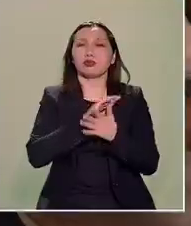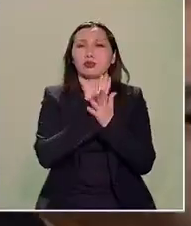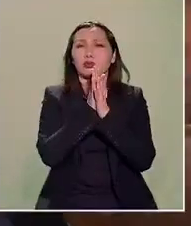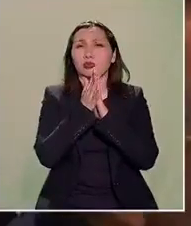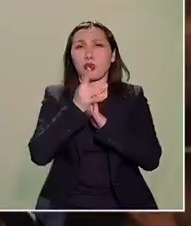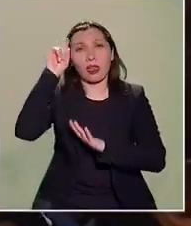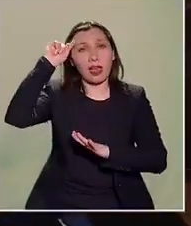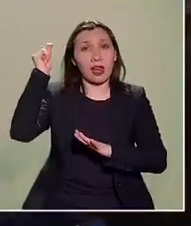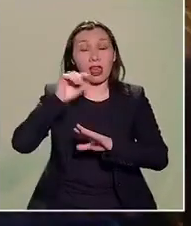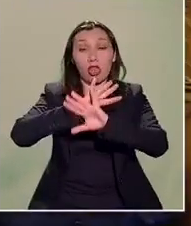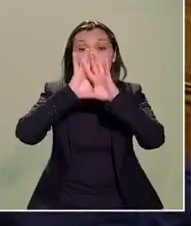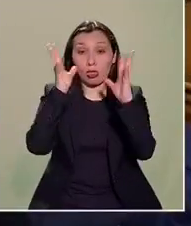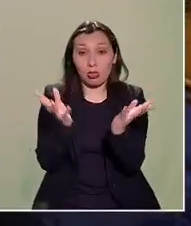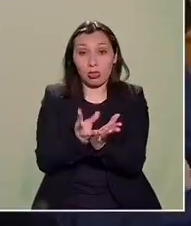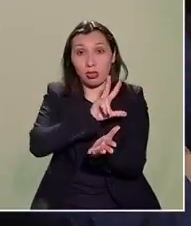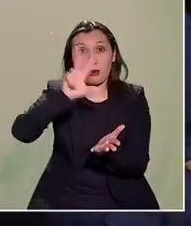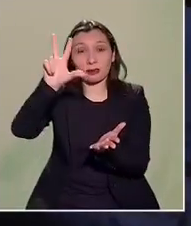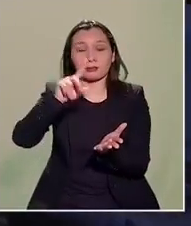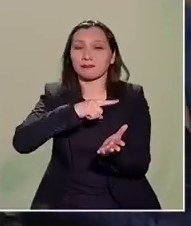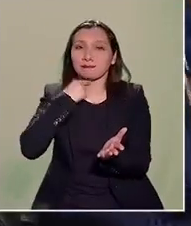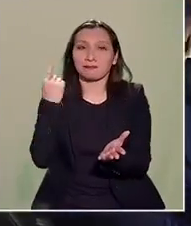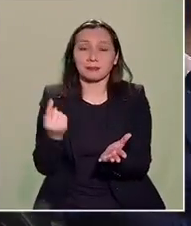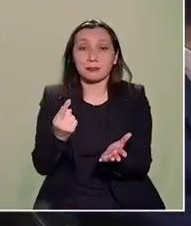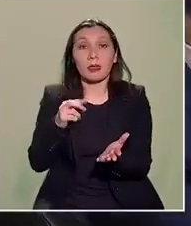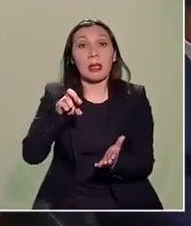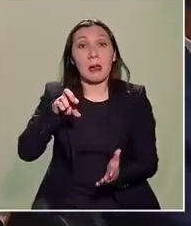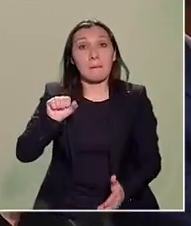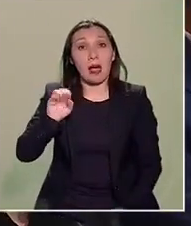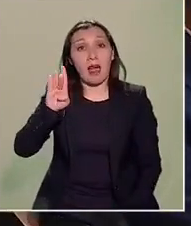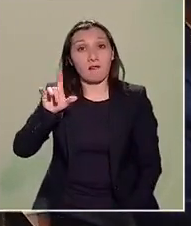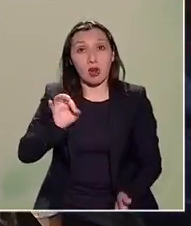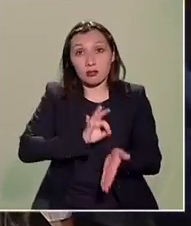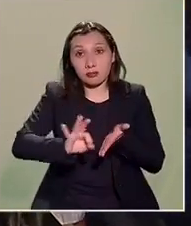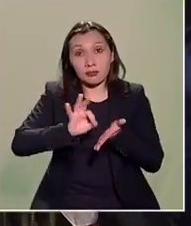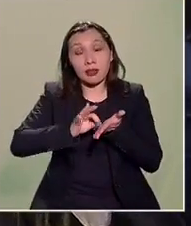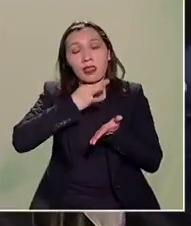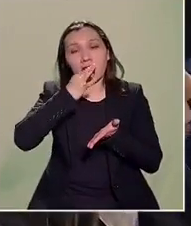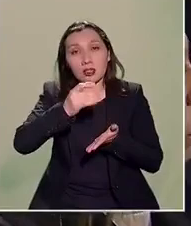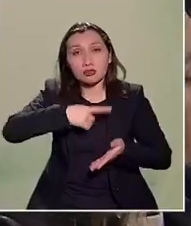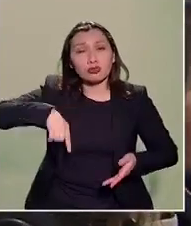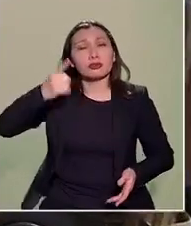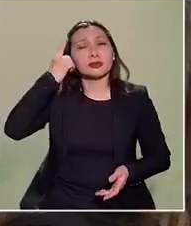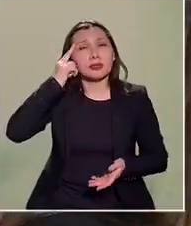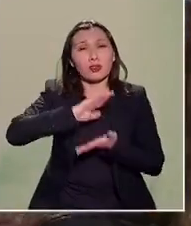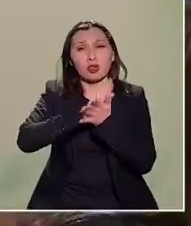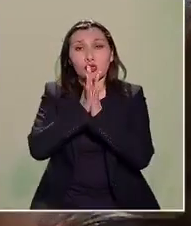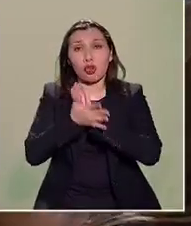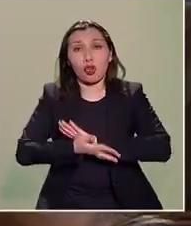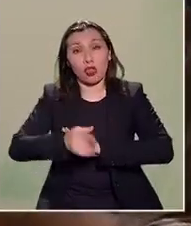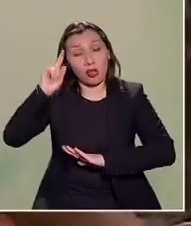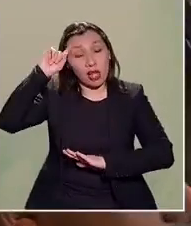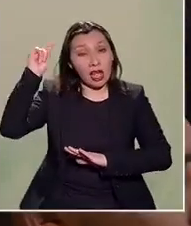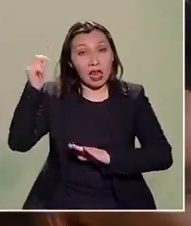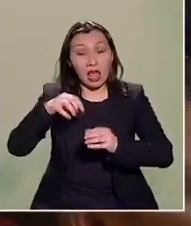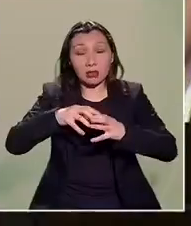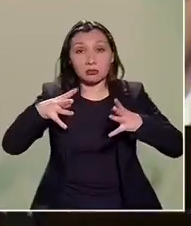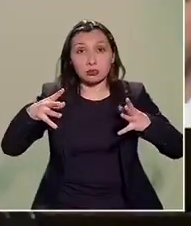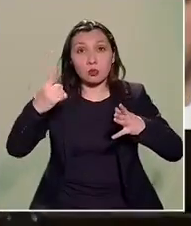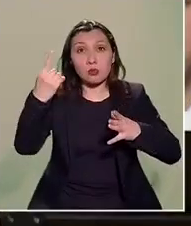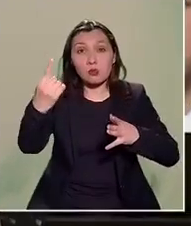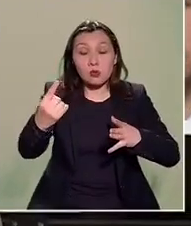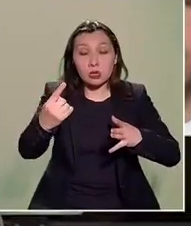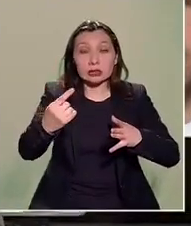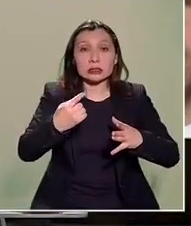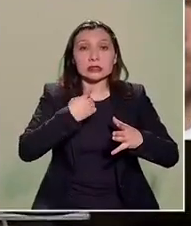creación de dios el apóstol pablo afirma porque sabemos que toda la creación gime a una